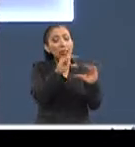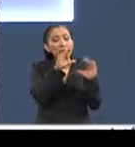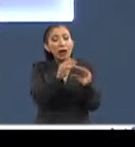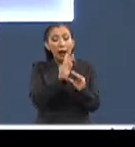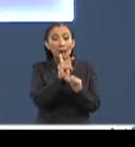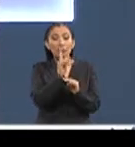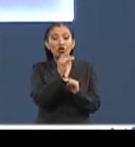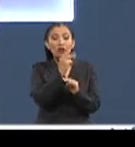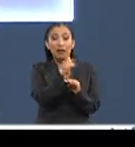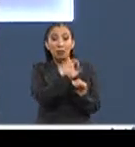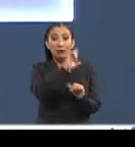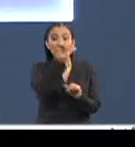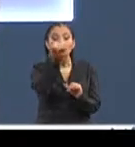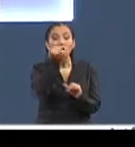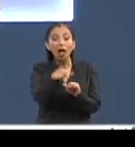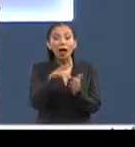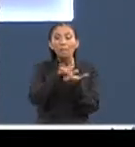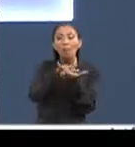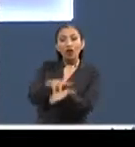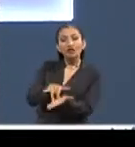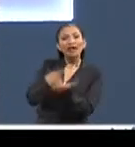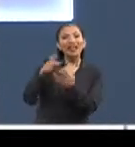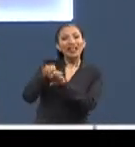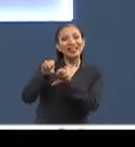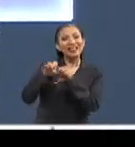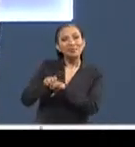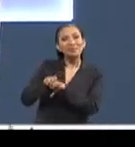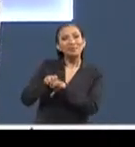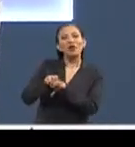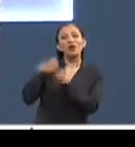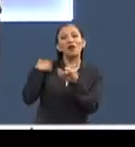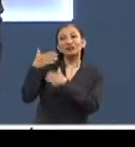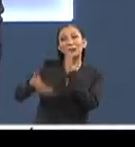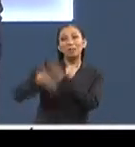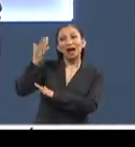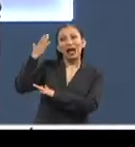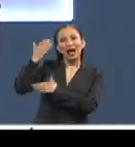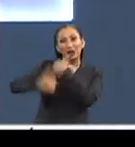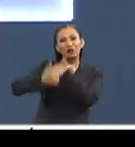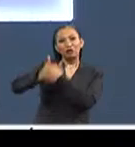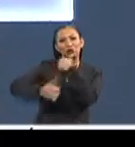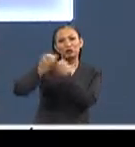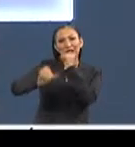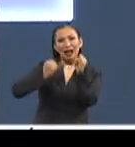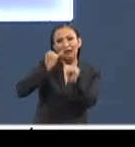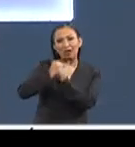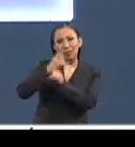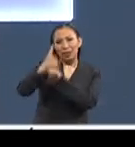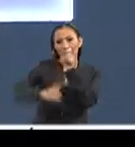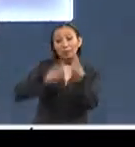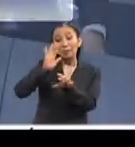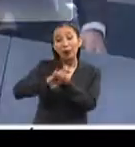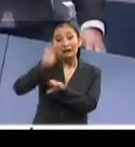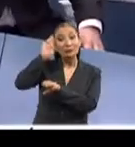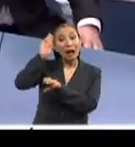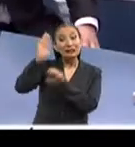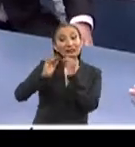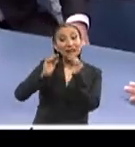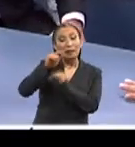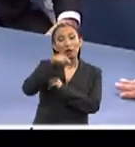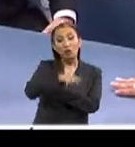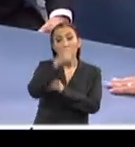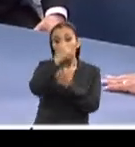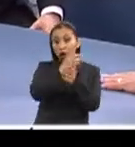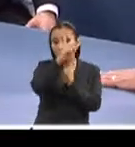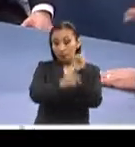el posgrado profesionales que apoyen mucho a nuestros selectivos nacionales, pero además con una característica particular esta maestría, porque no solamente